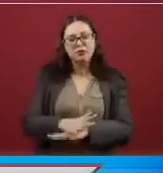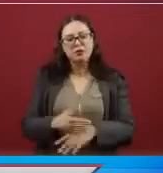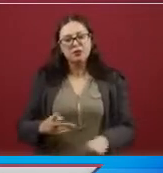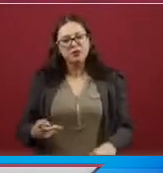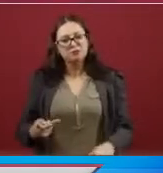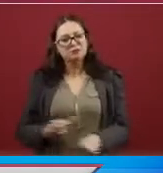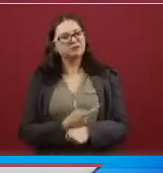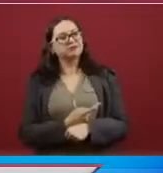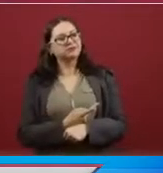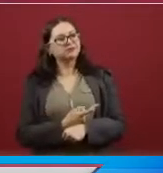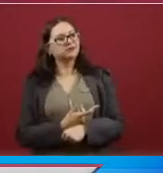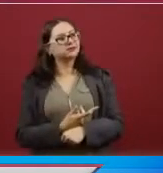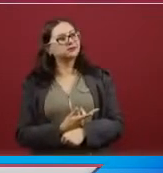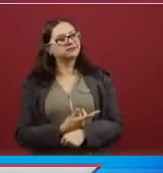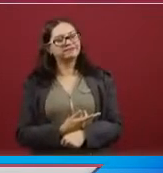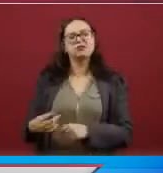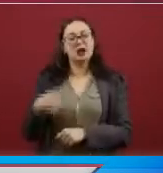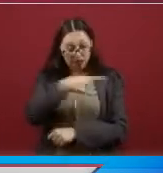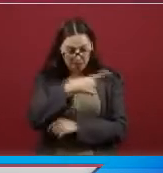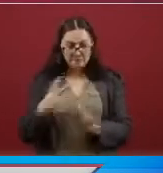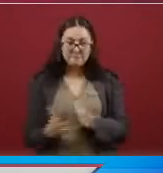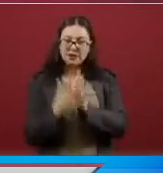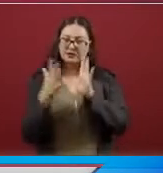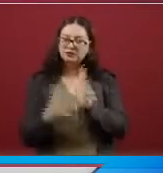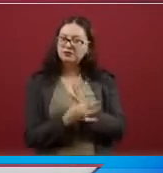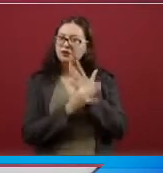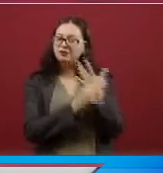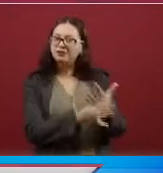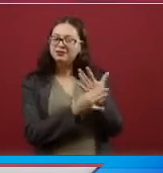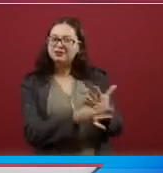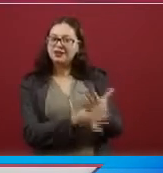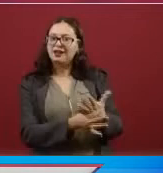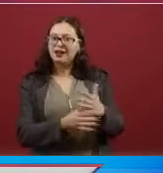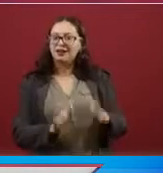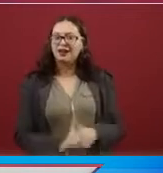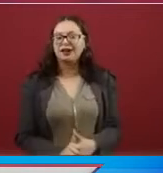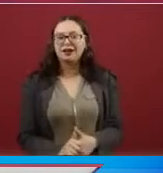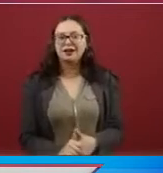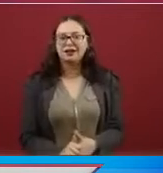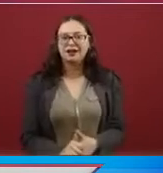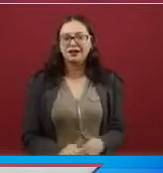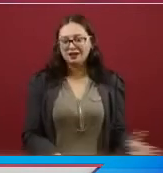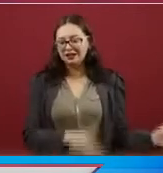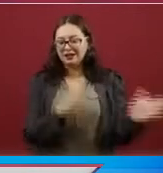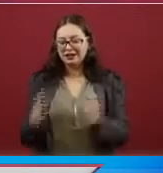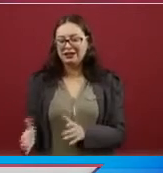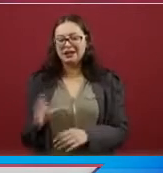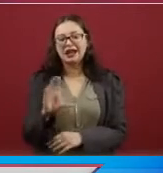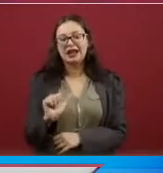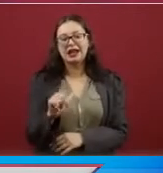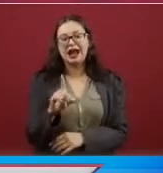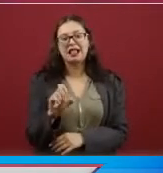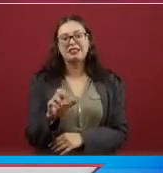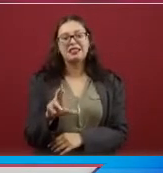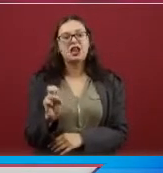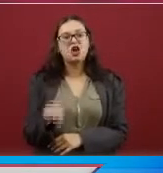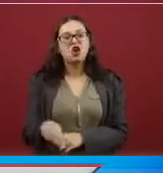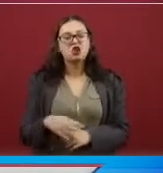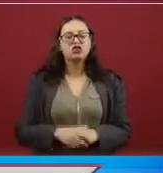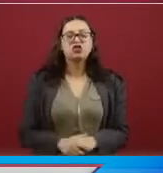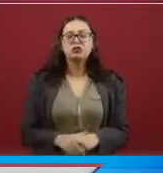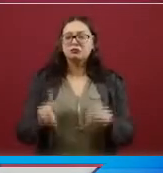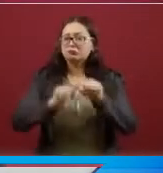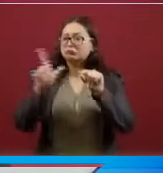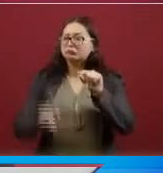Resultó un traidor a la democracia. Calderón pues convirtió el país en un cementerio.